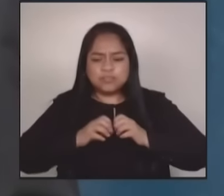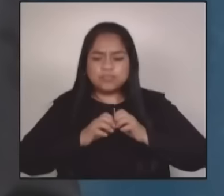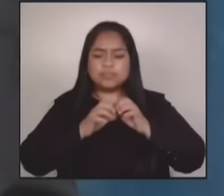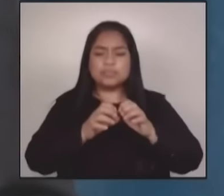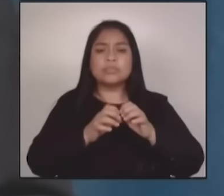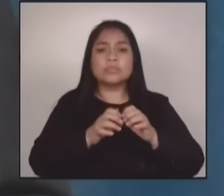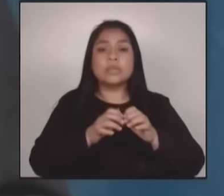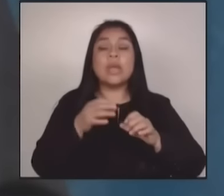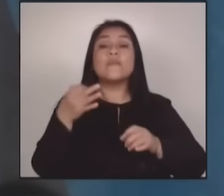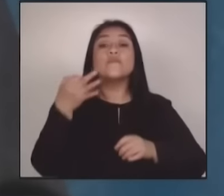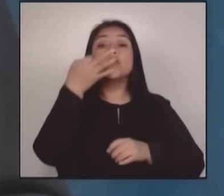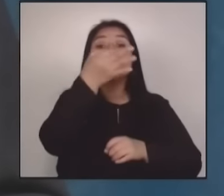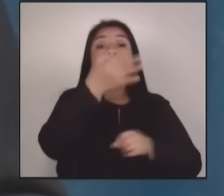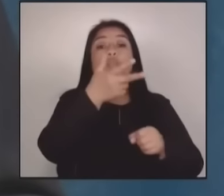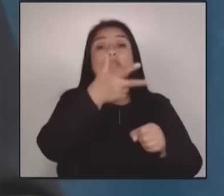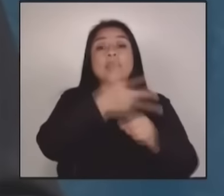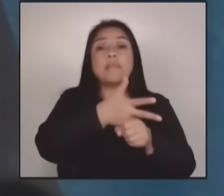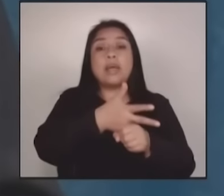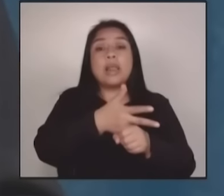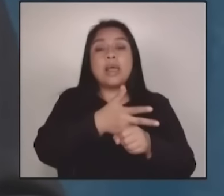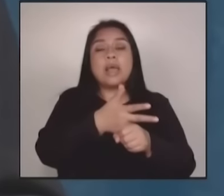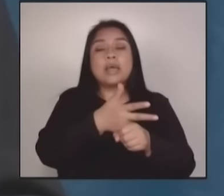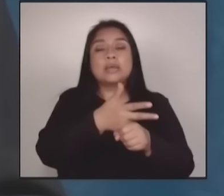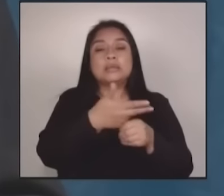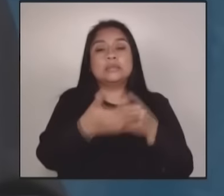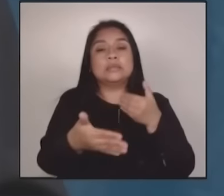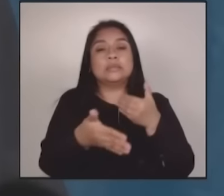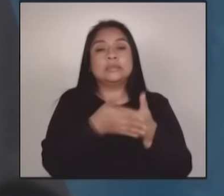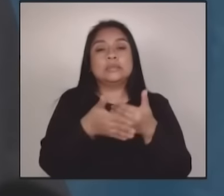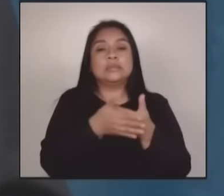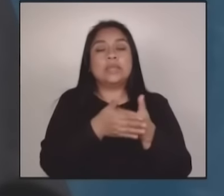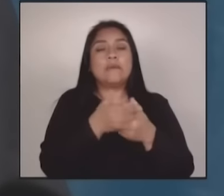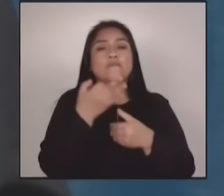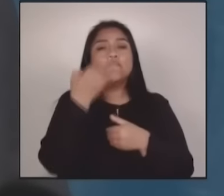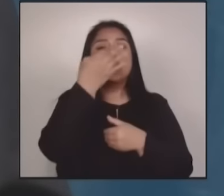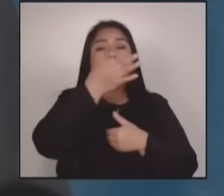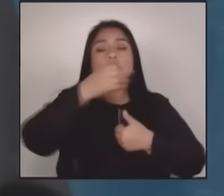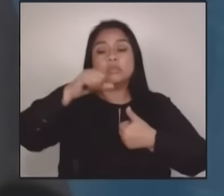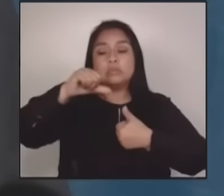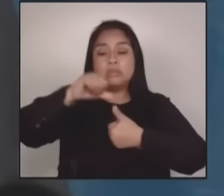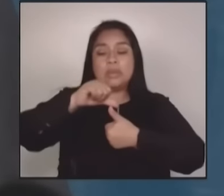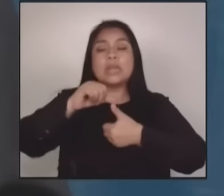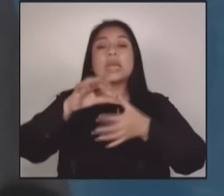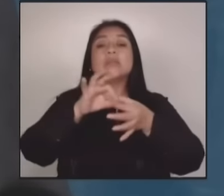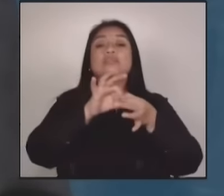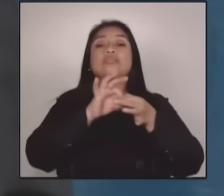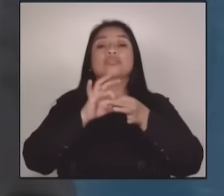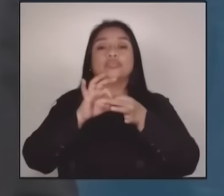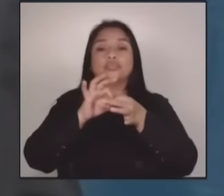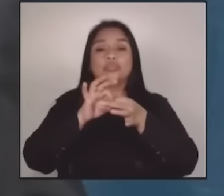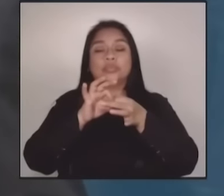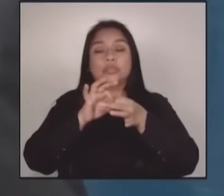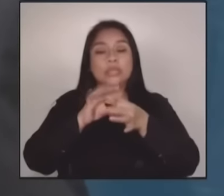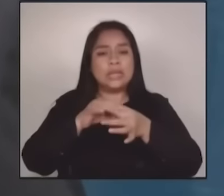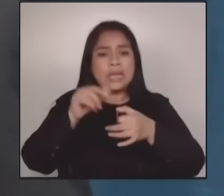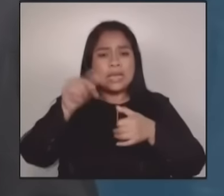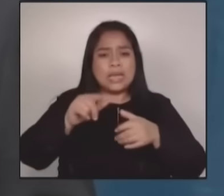El futuro de Guatemala es inseparable del futuro de Centroamérica. El destino